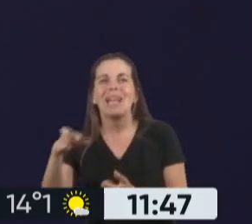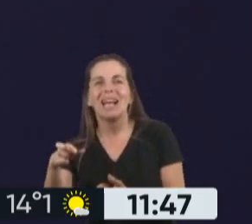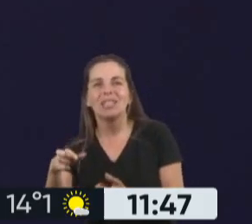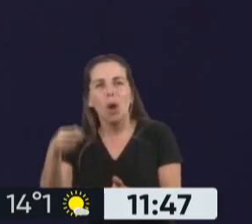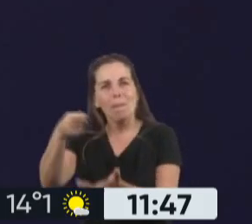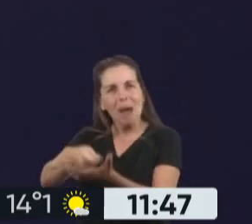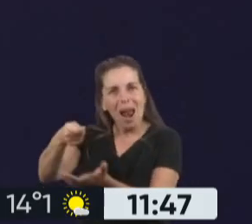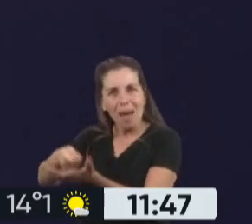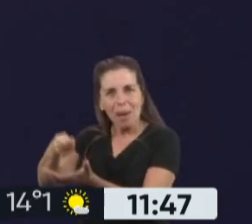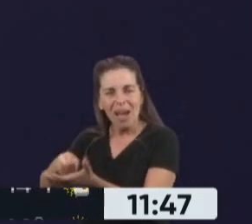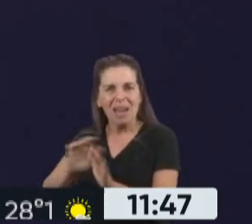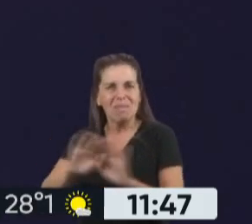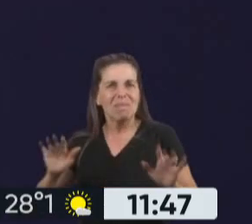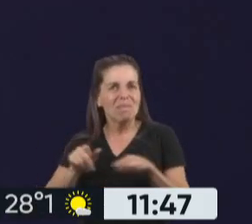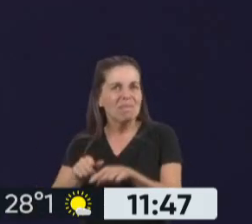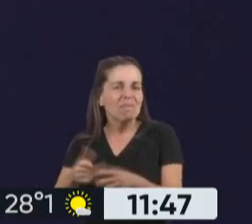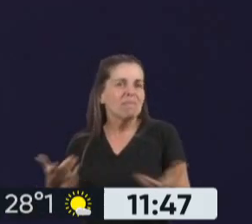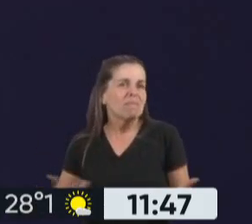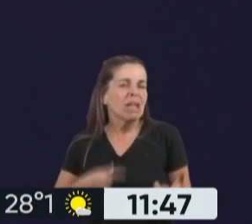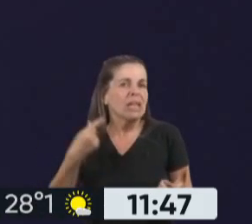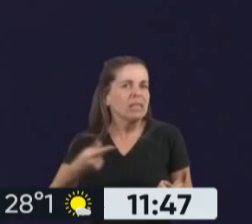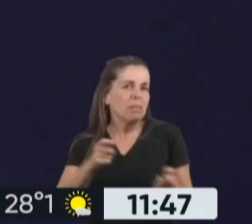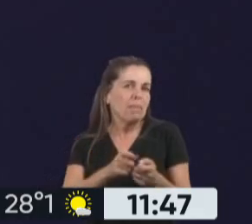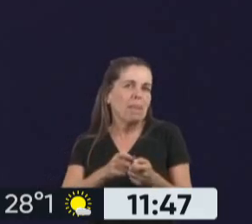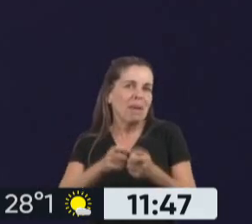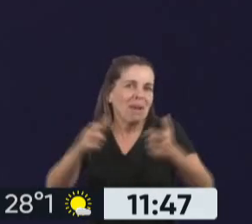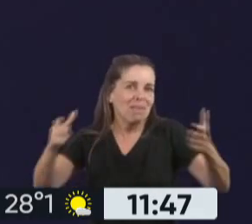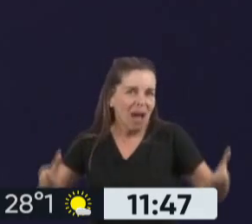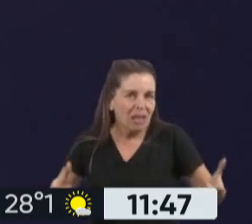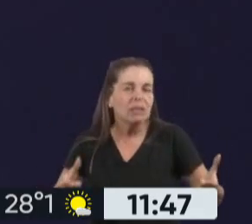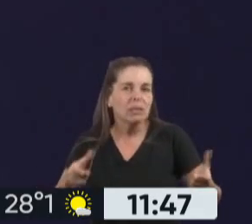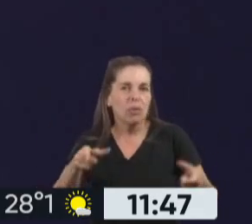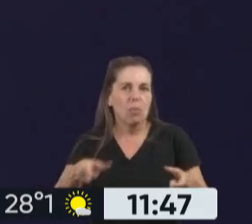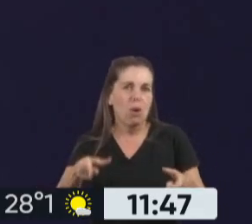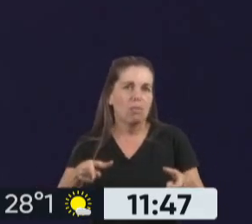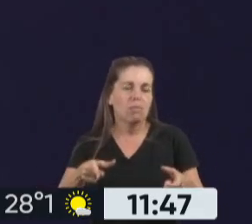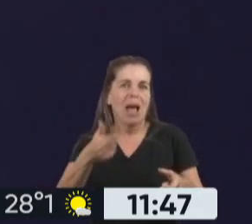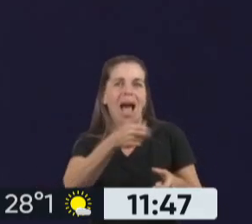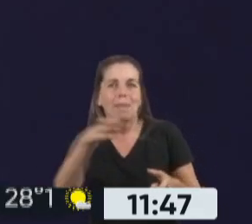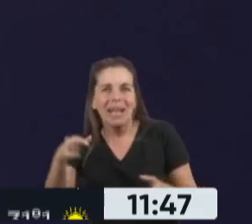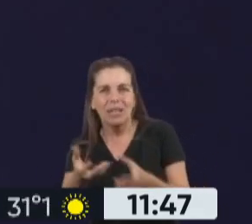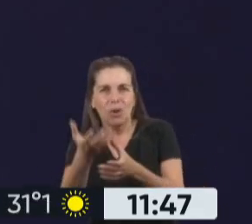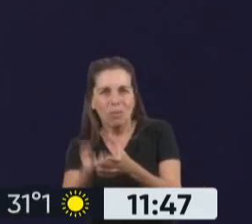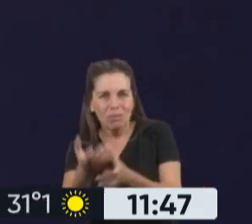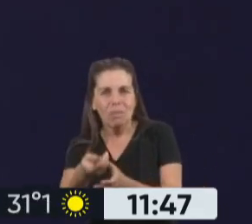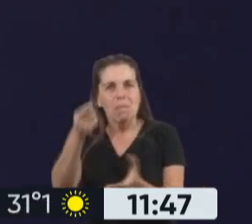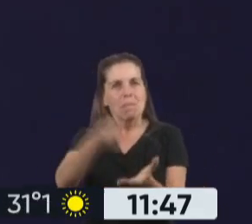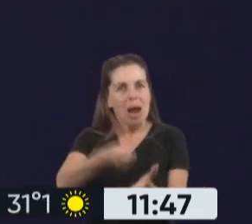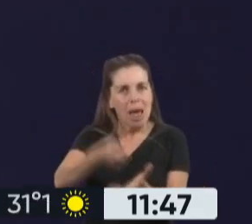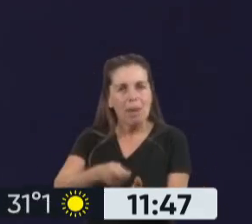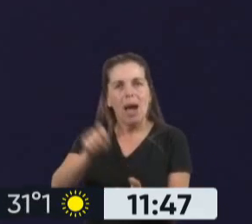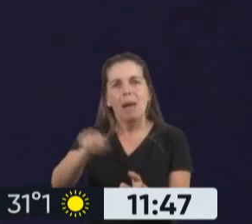ni más ni menos que un dato duro. O sea, cada vez se está usando más las billeteras virtuales, el uso de